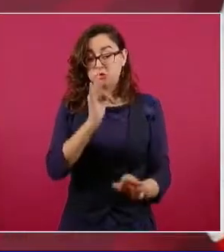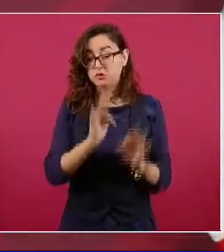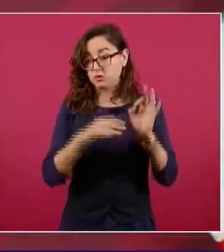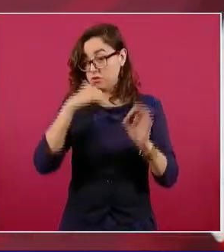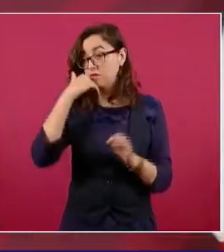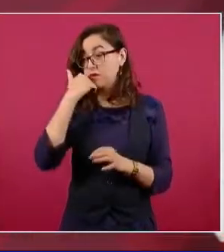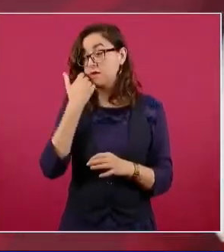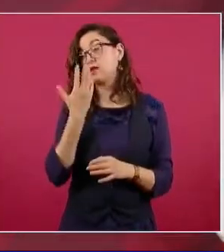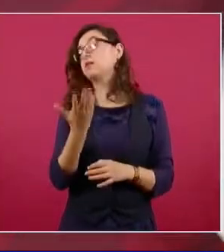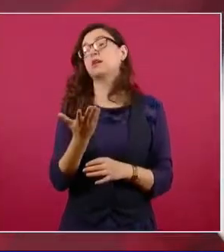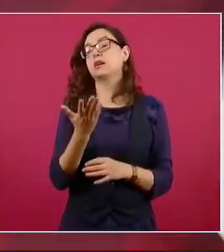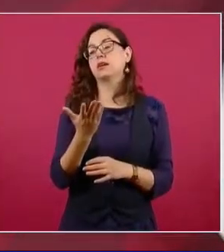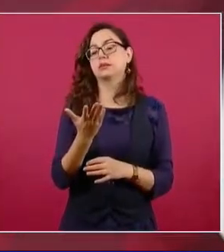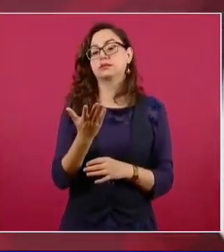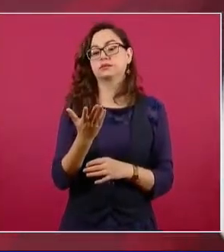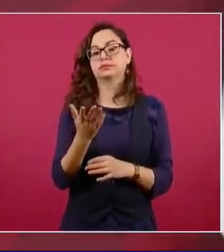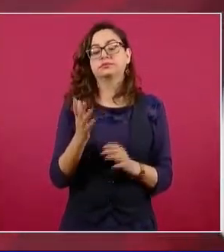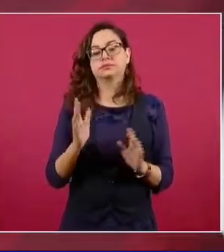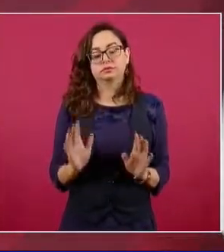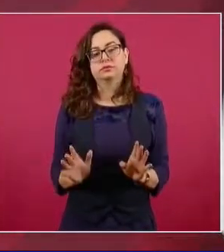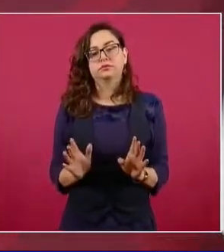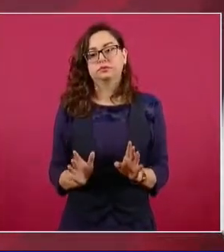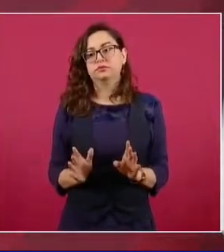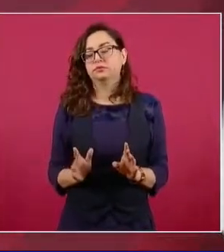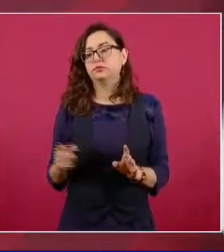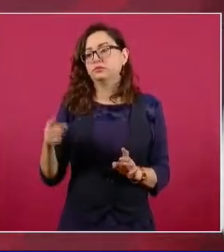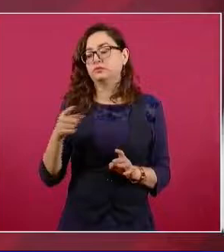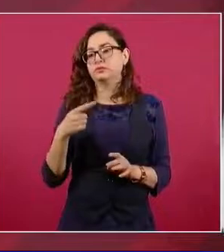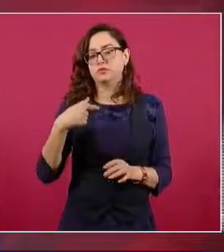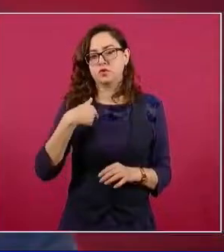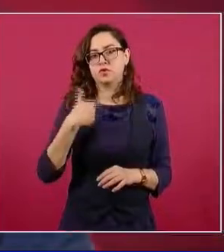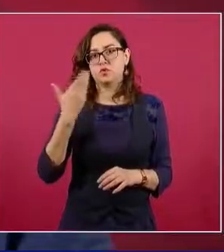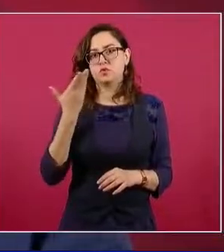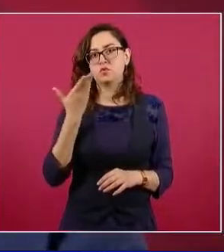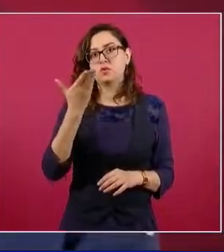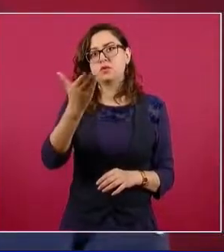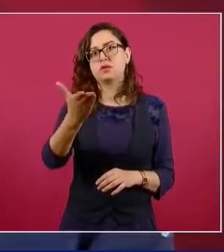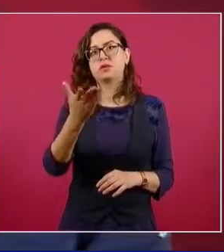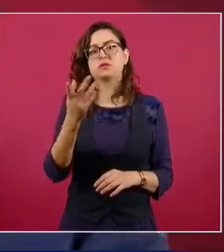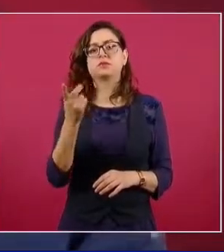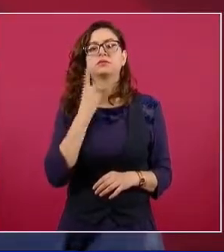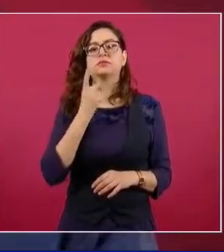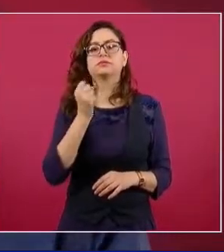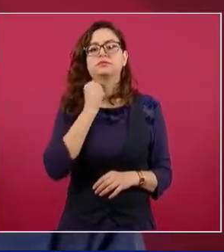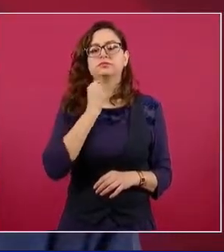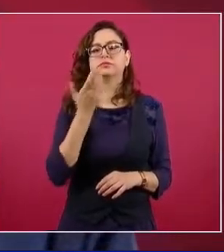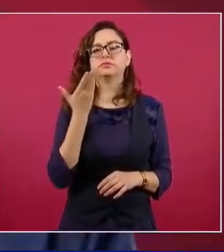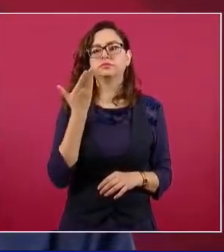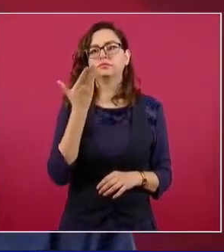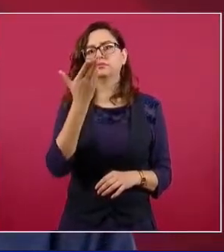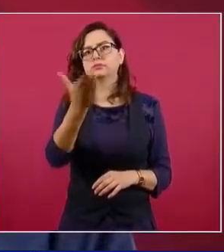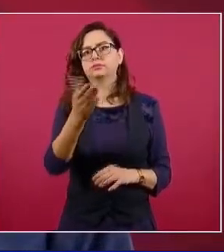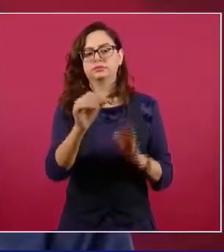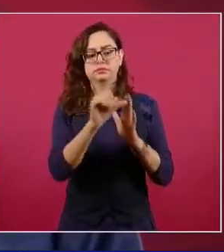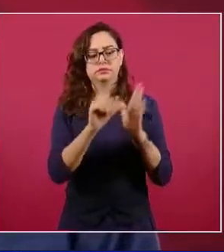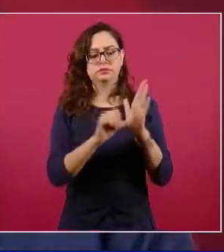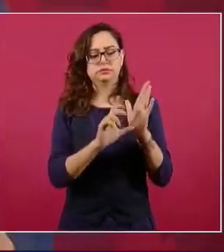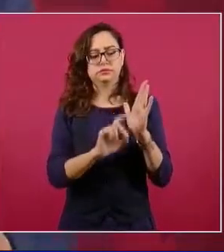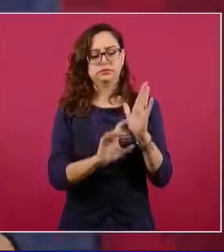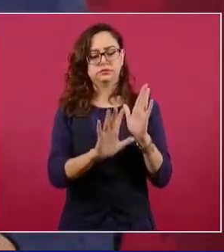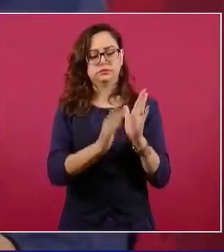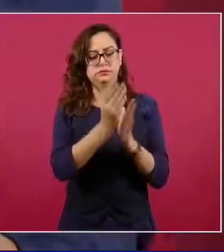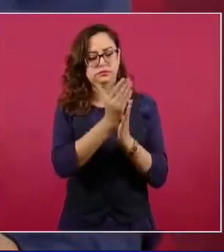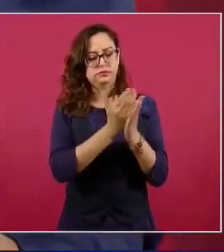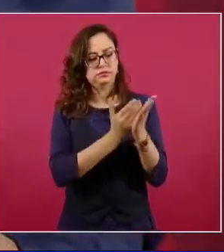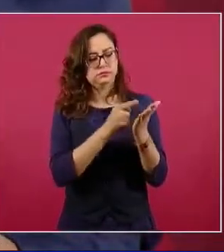Legislativo la solicitud, de acuerdo a la ley, de acuerdo al artículo 35 de la Constitución, para llevar a